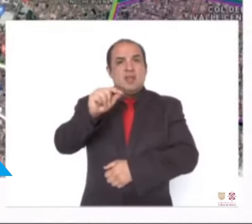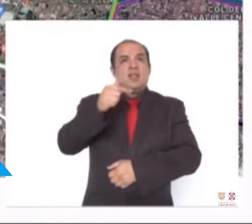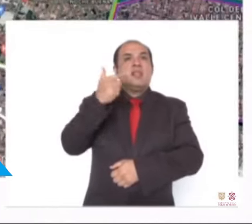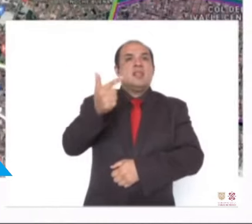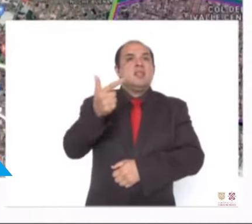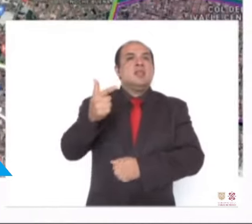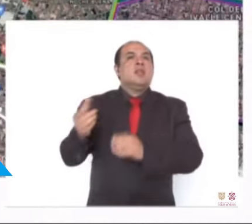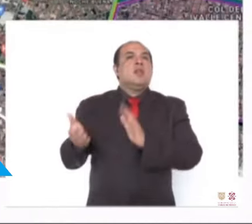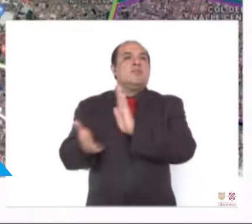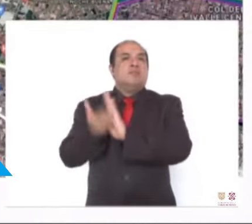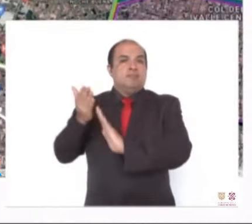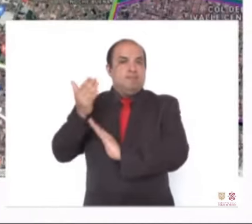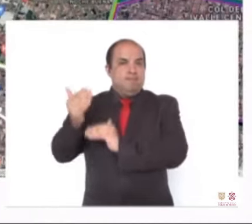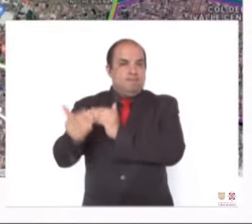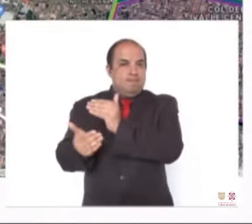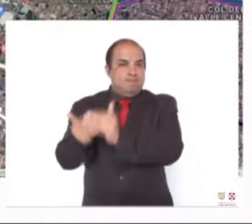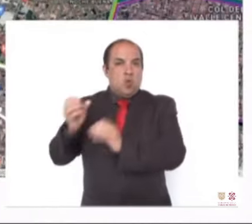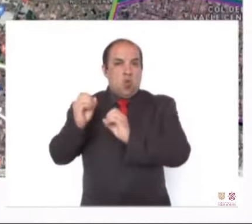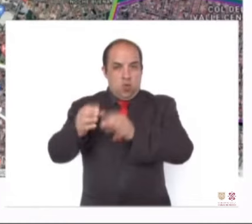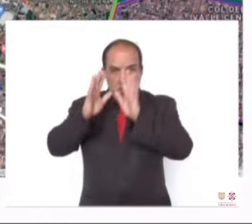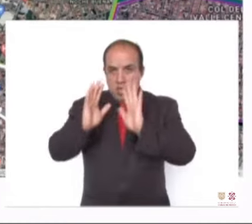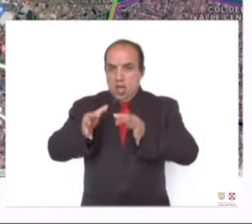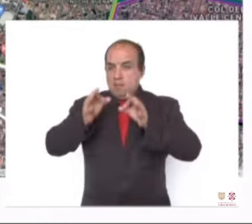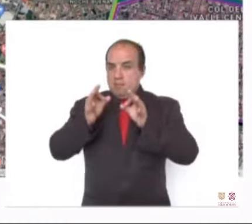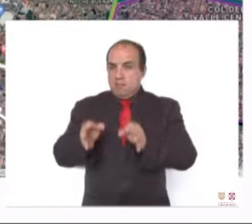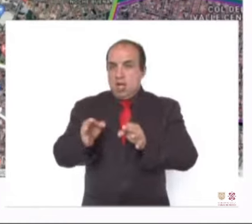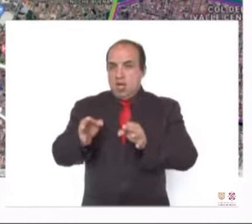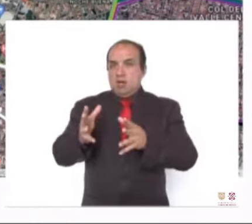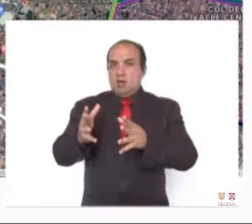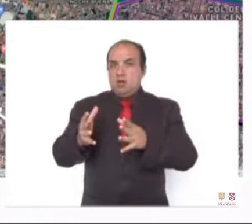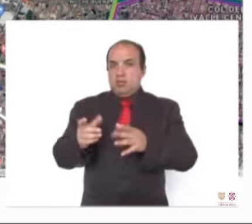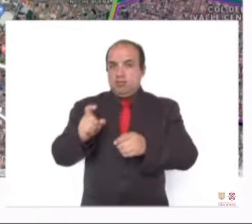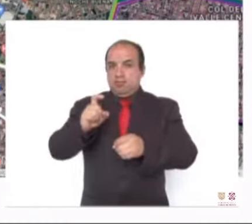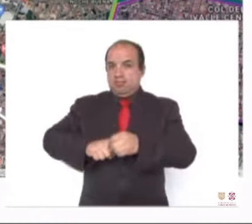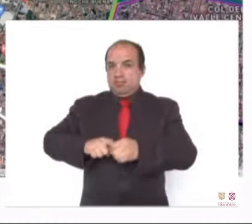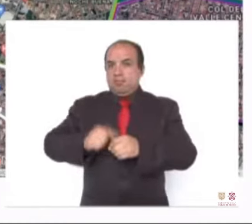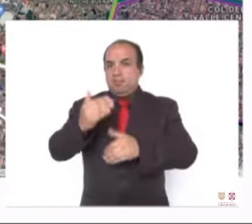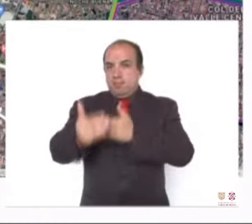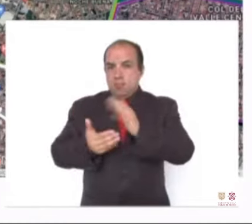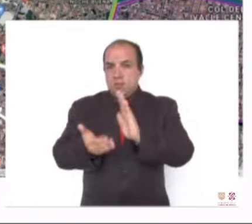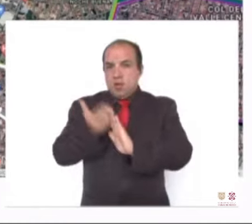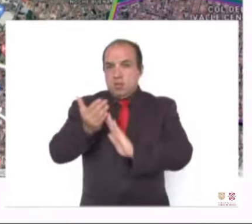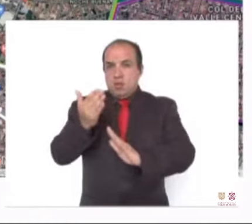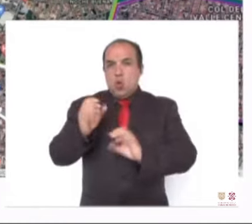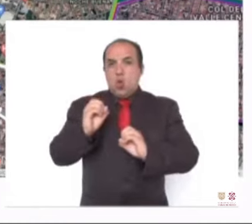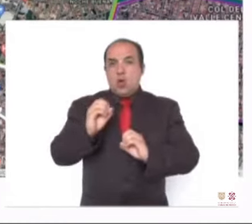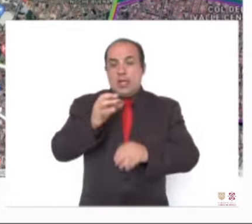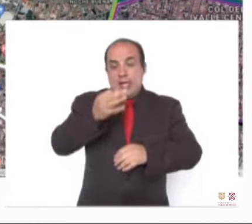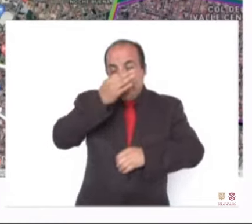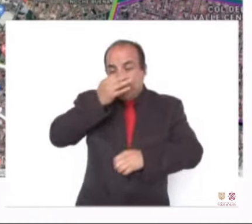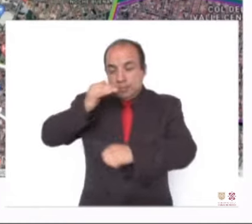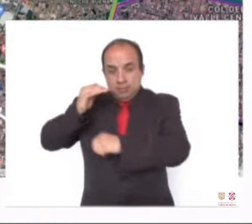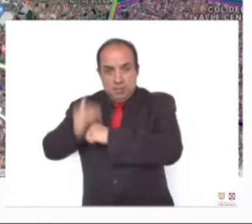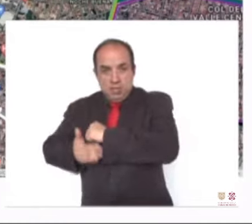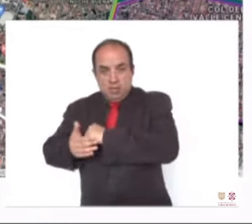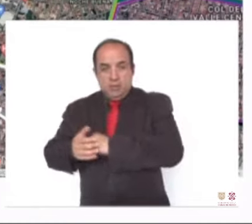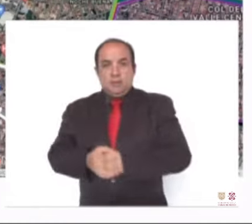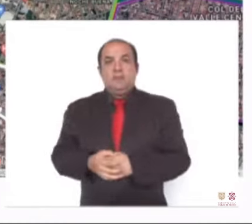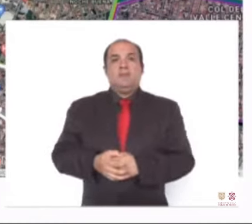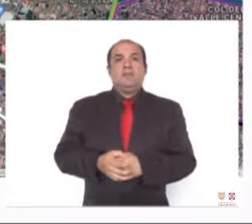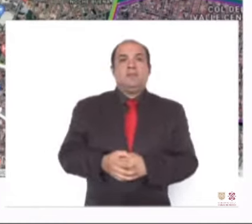obras en proceso o formalmente en proceso o en proceso de conclusión